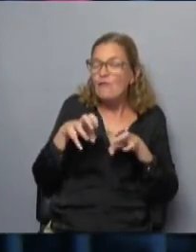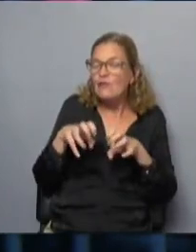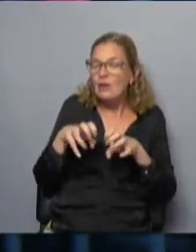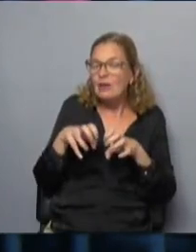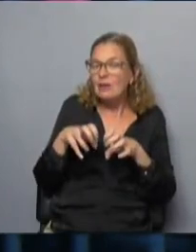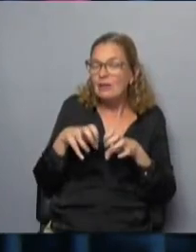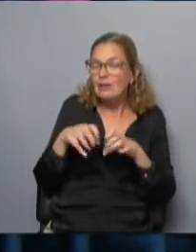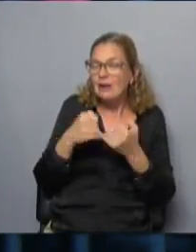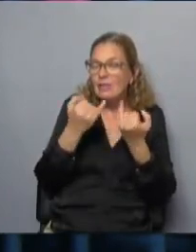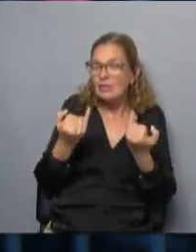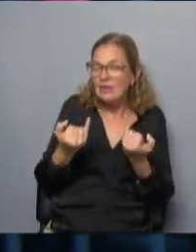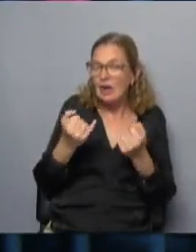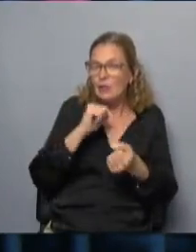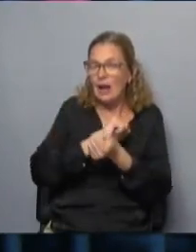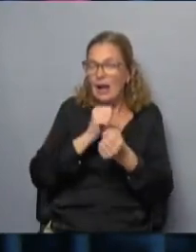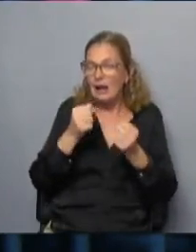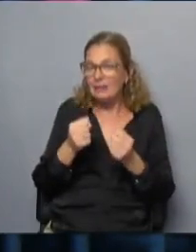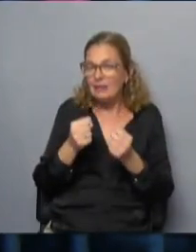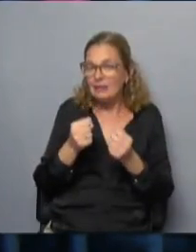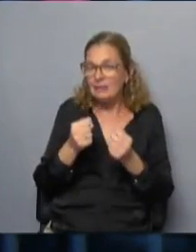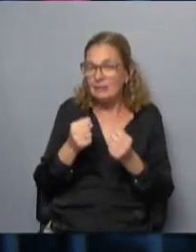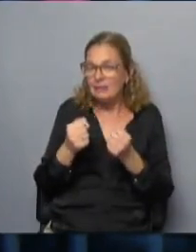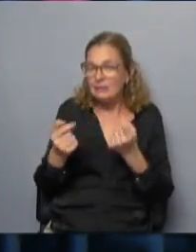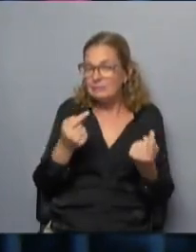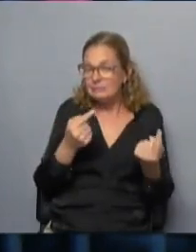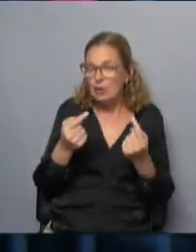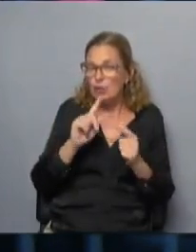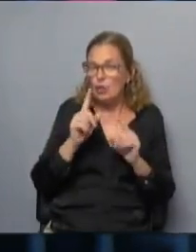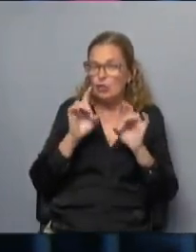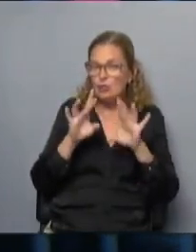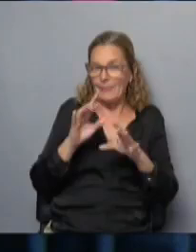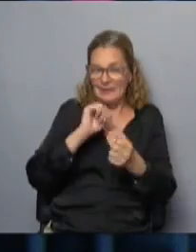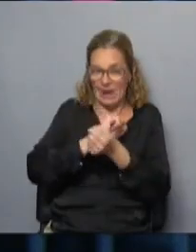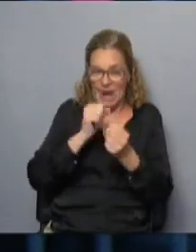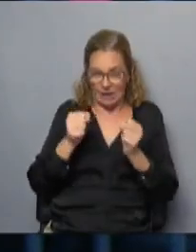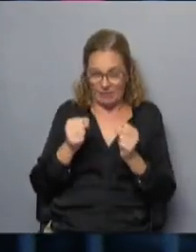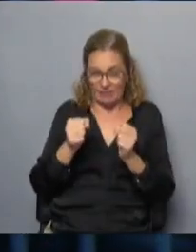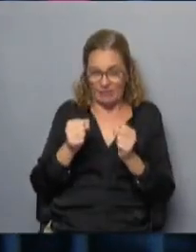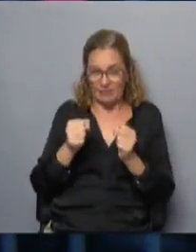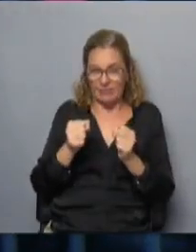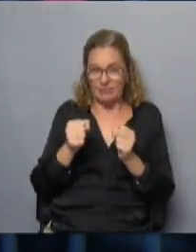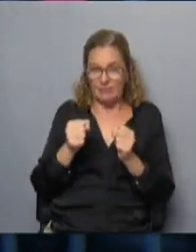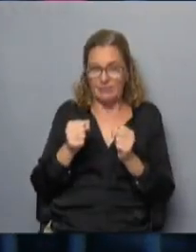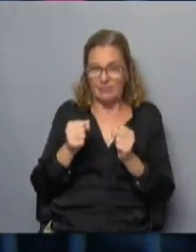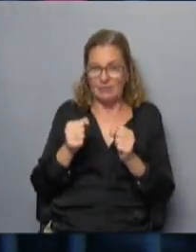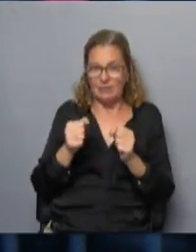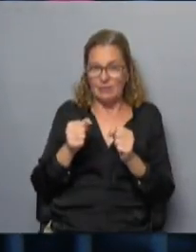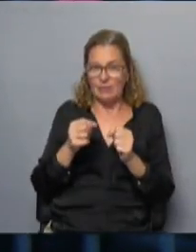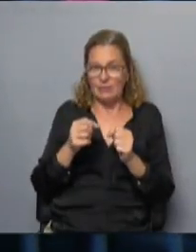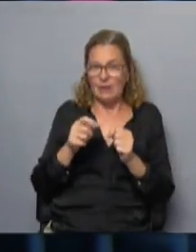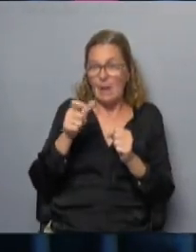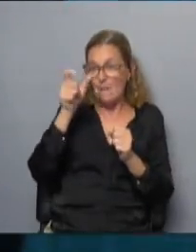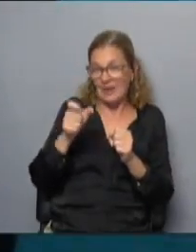el día en una cárcel si esas son las cosas que no sólo de los presos de la gente de los de los buenos ciudadanos